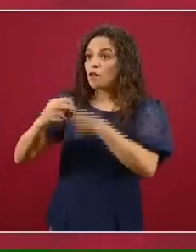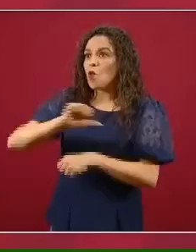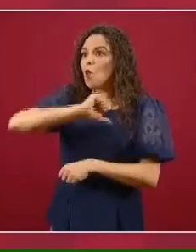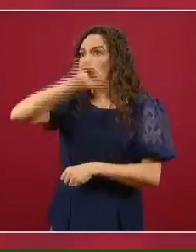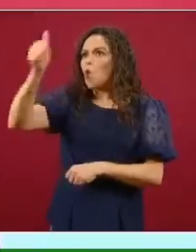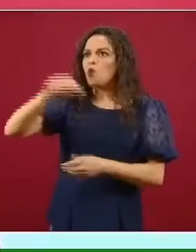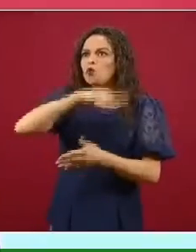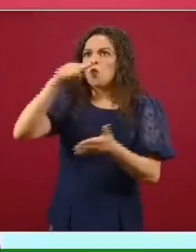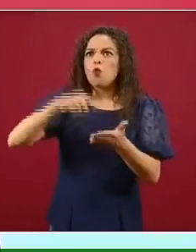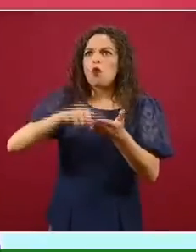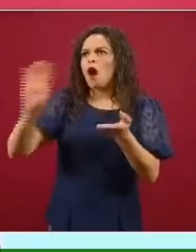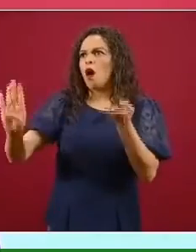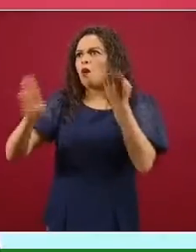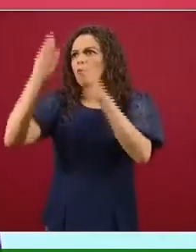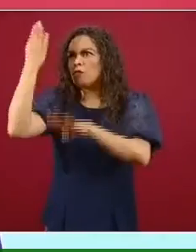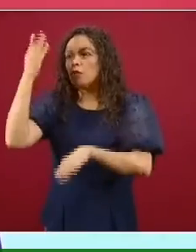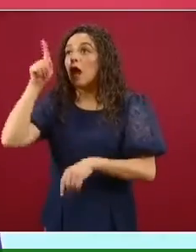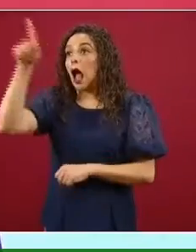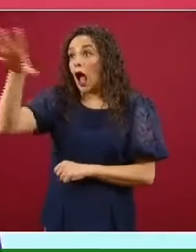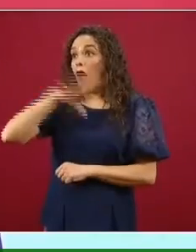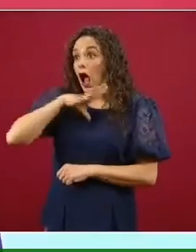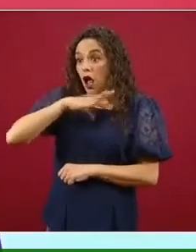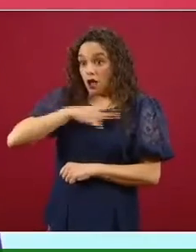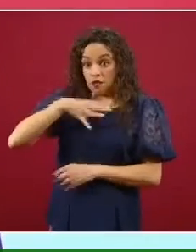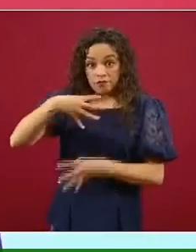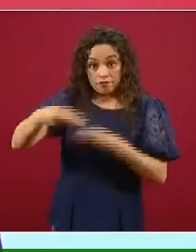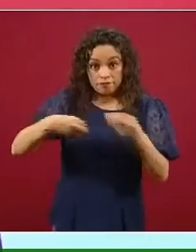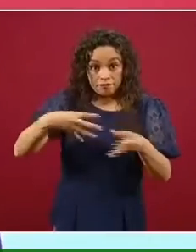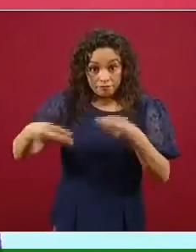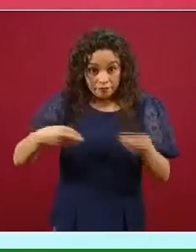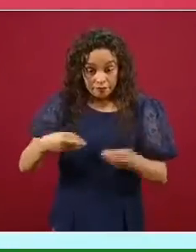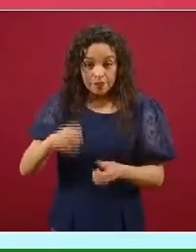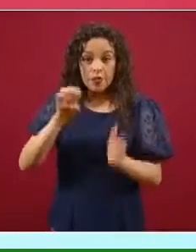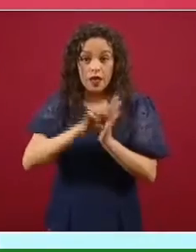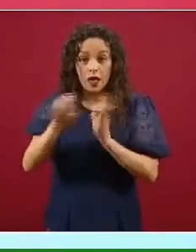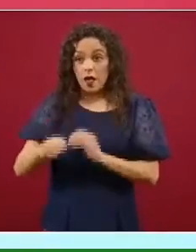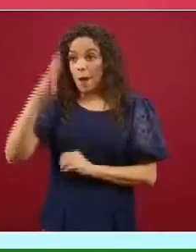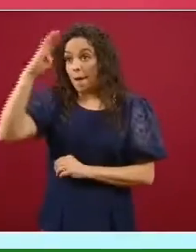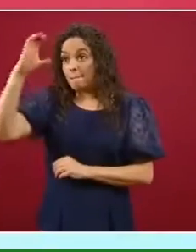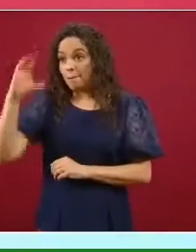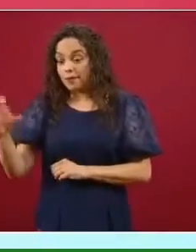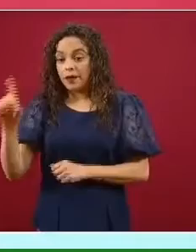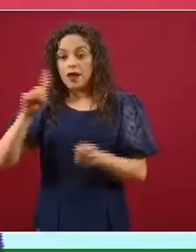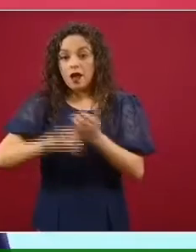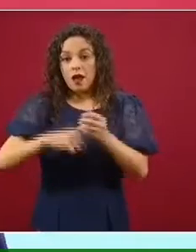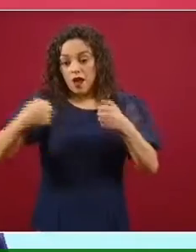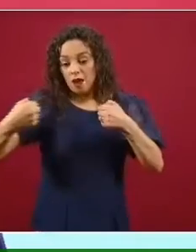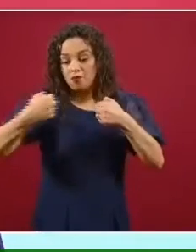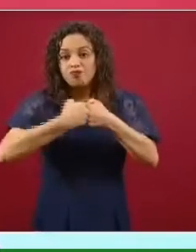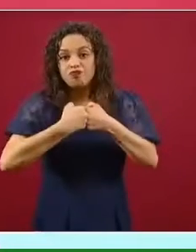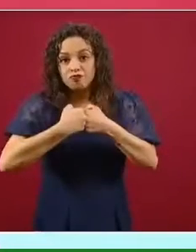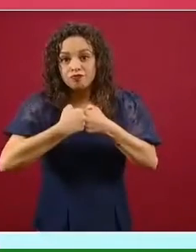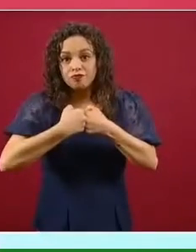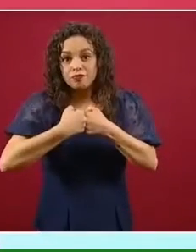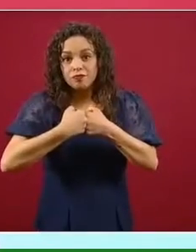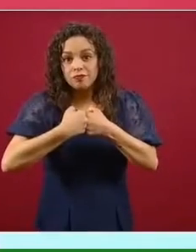en donde en su momento había transmisión. En el caso particular de Baja California, desde luego es que la